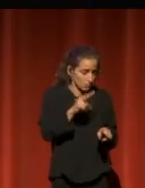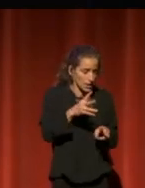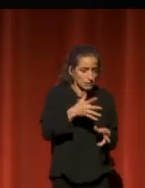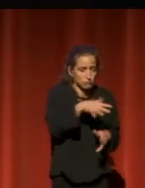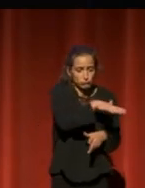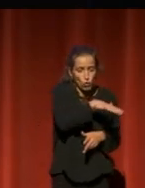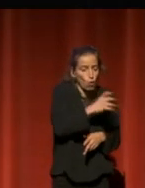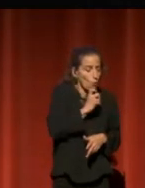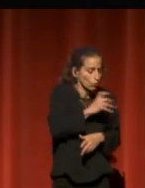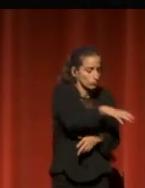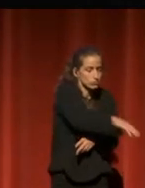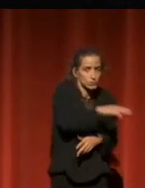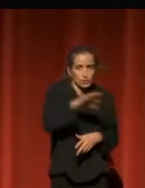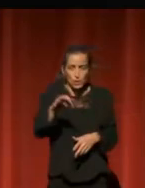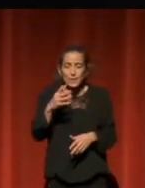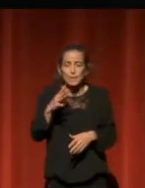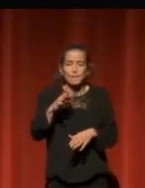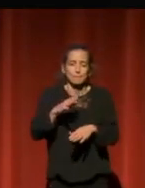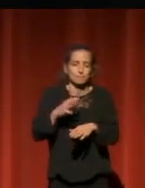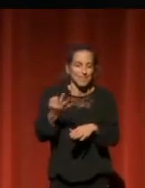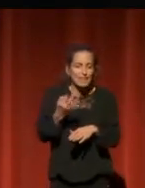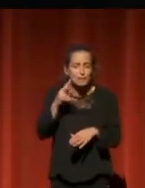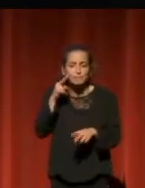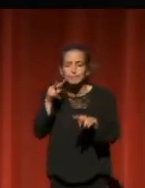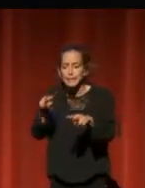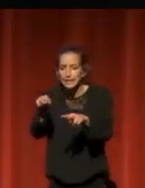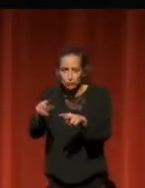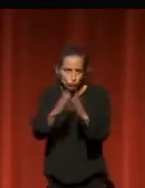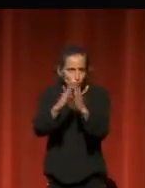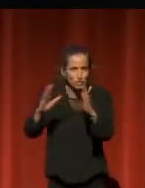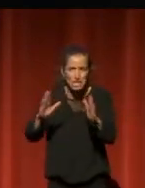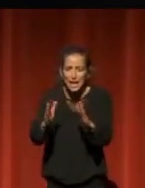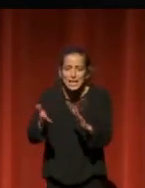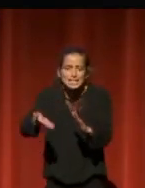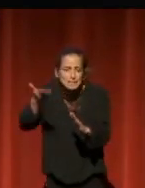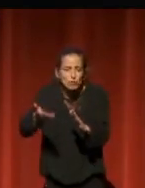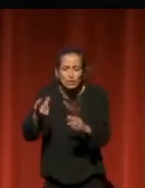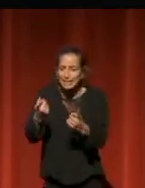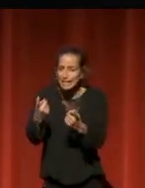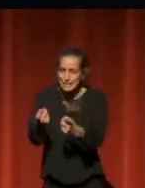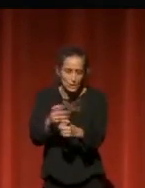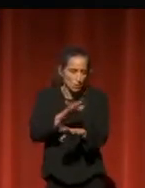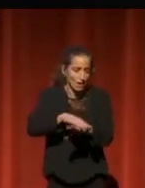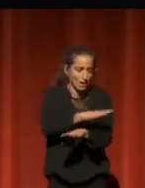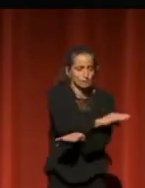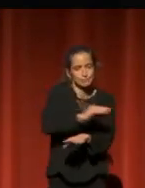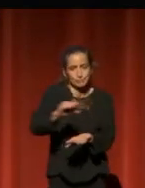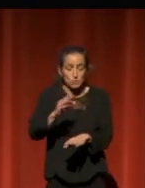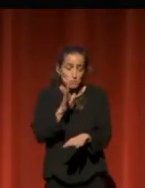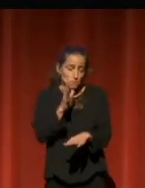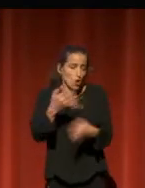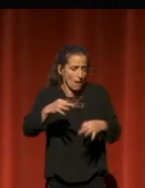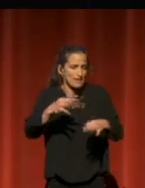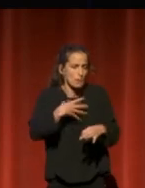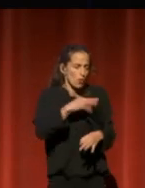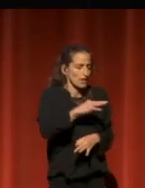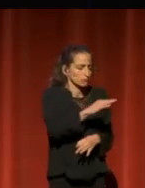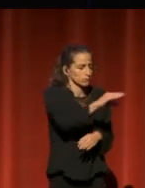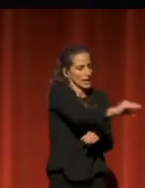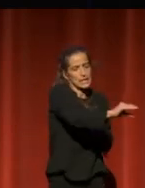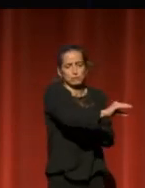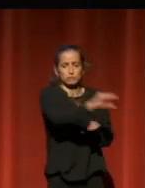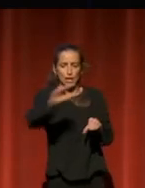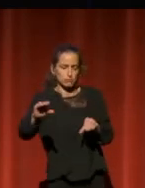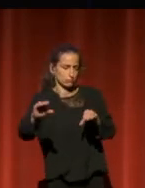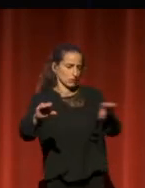estudios. Que vean que eso es necesario, porque normalmente se pueden mover de unos sitios a otros. Ahí claro, sí. Claro. Bueno... vemos